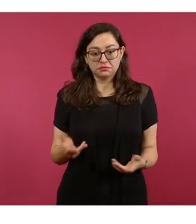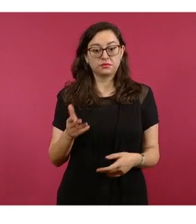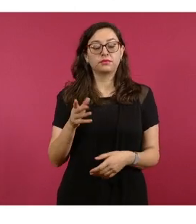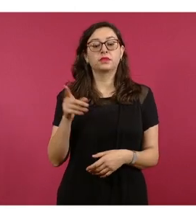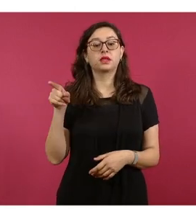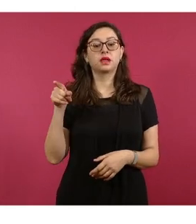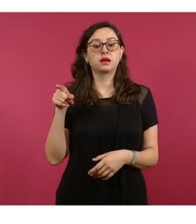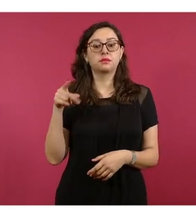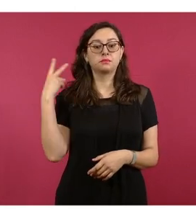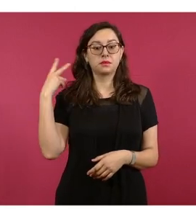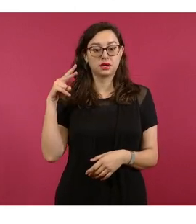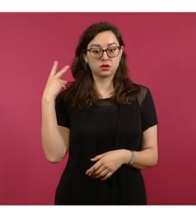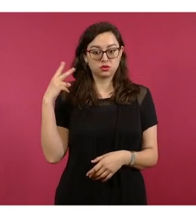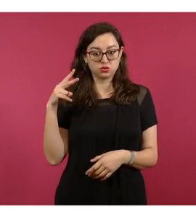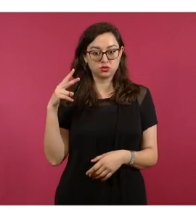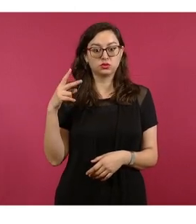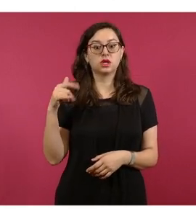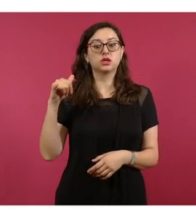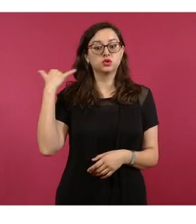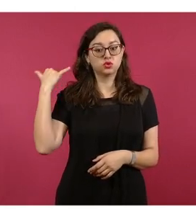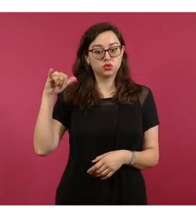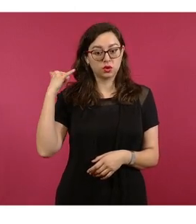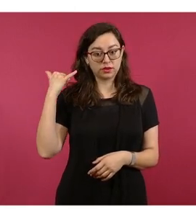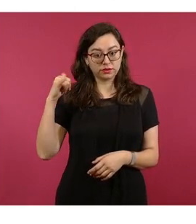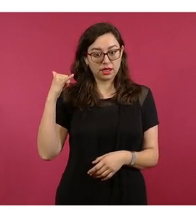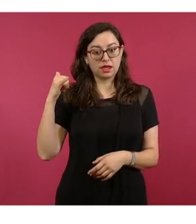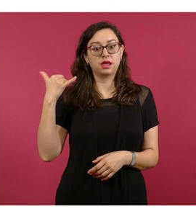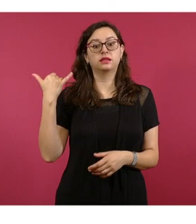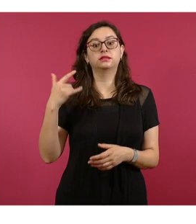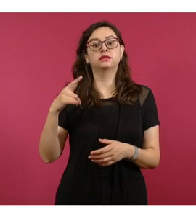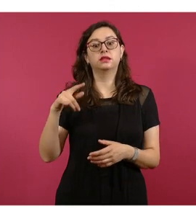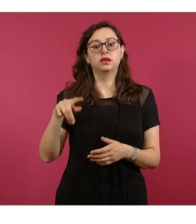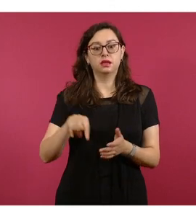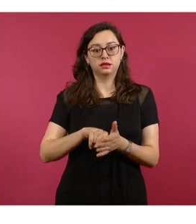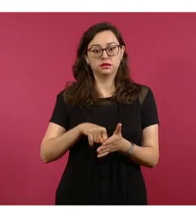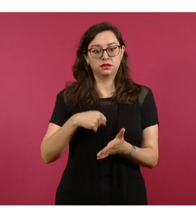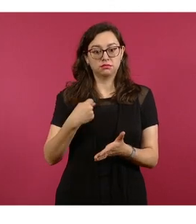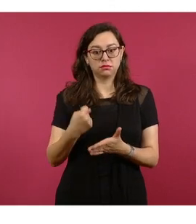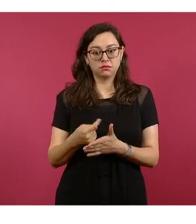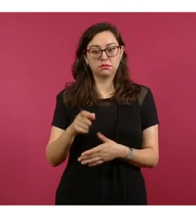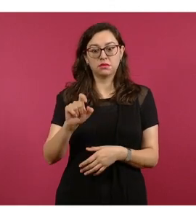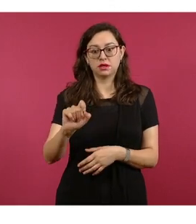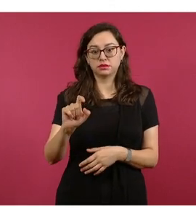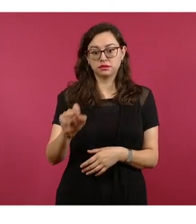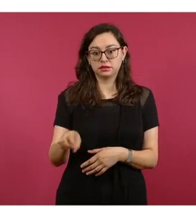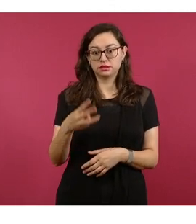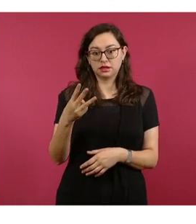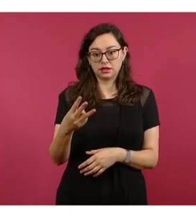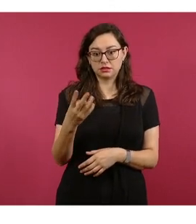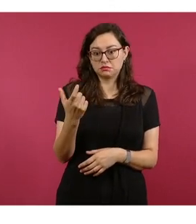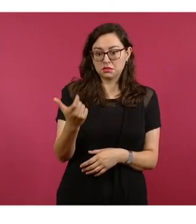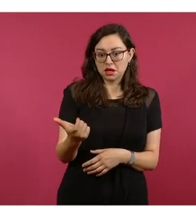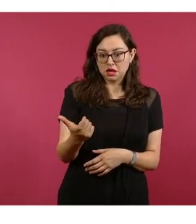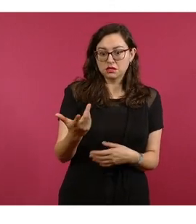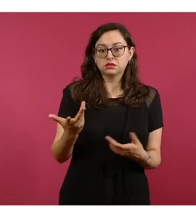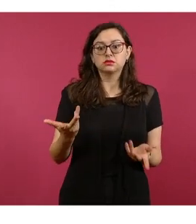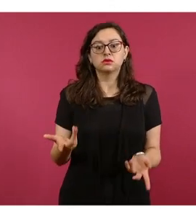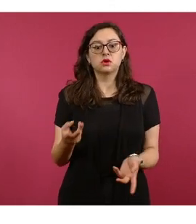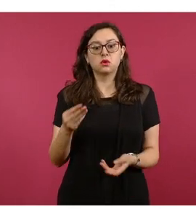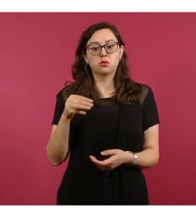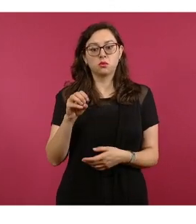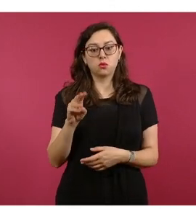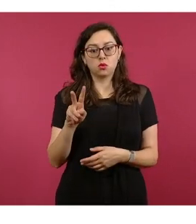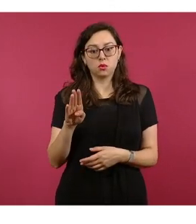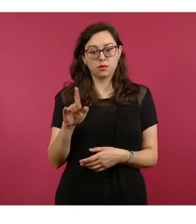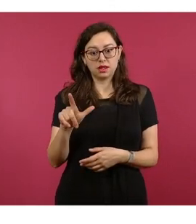Minatitlán, Veracruz, Pemex en Yucatán y Tamaulipas, con precios de alrededor de los 23 pesos con 30 centavos. Y Móvil en